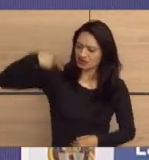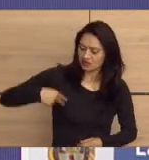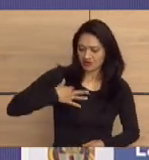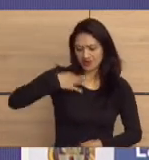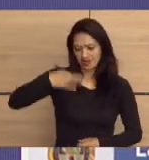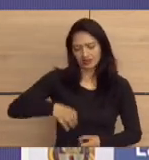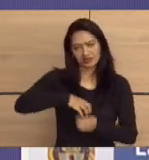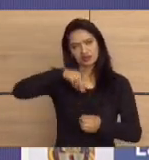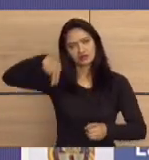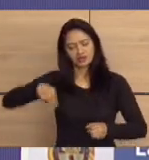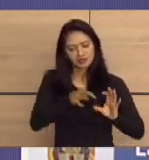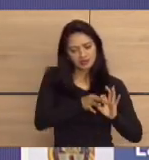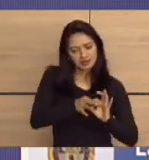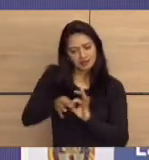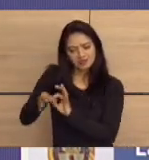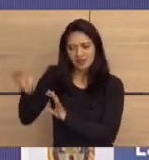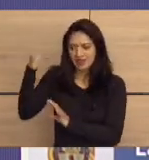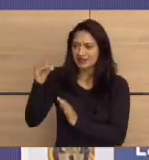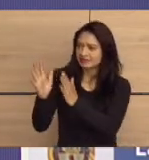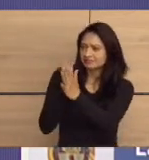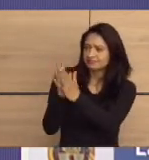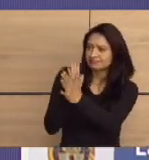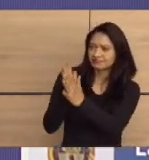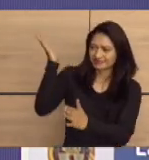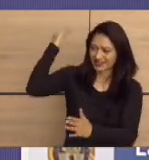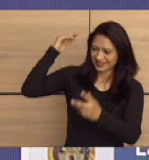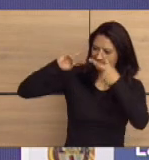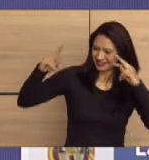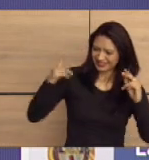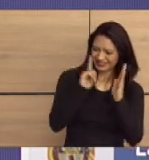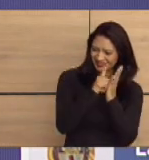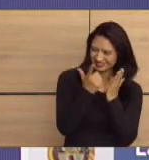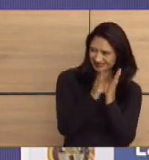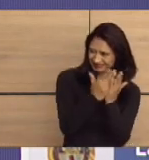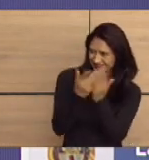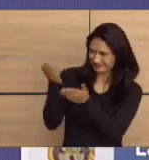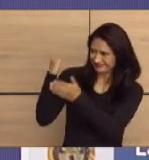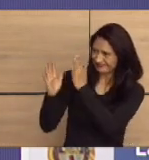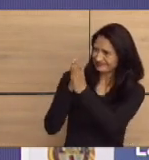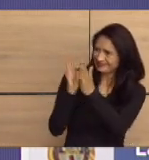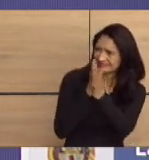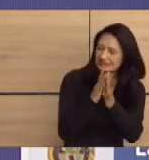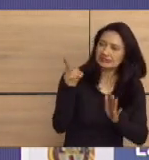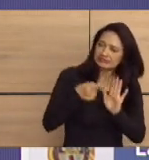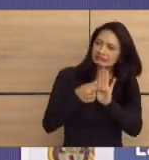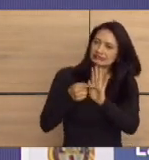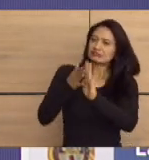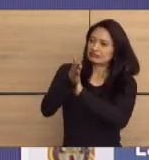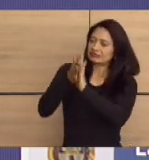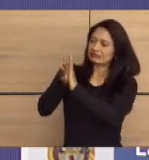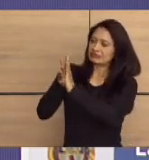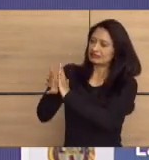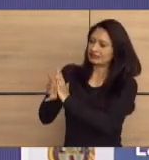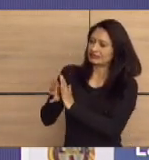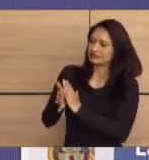ciudadanía. Yo tuve la oportunidad de escucharla a usted en la Feria del Libro, algunos testimonios que dio me parecieron muy ilustrativos. Yo creo que pues